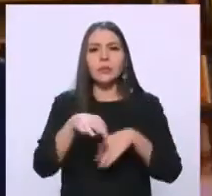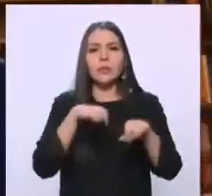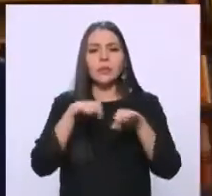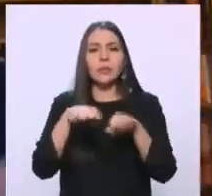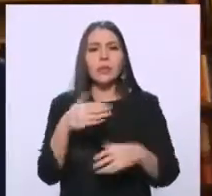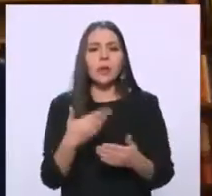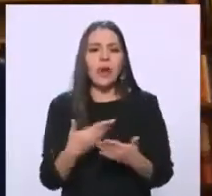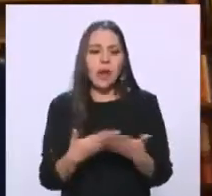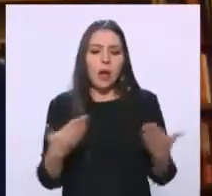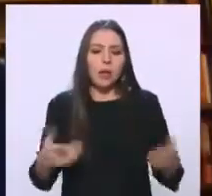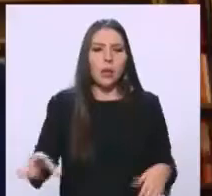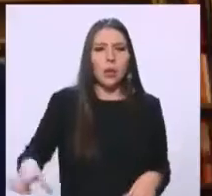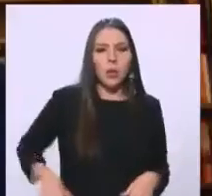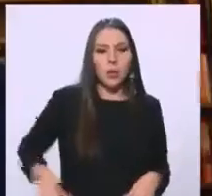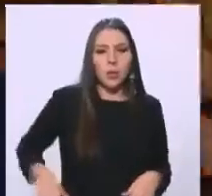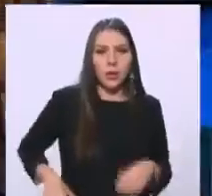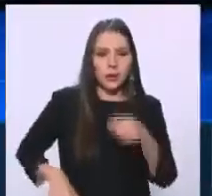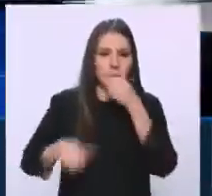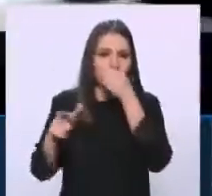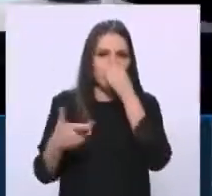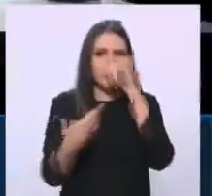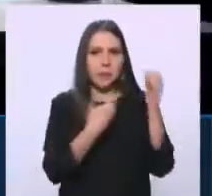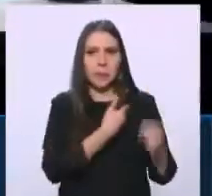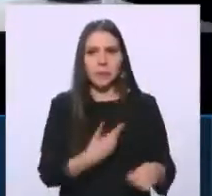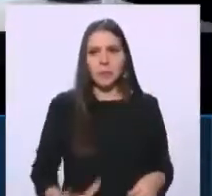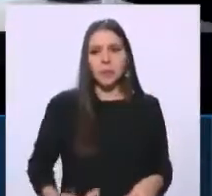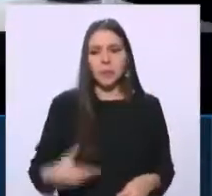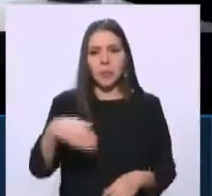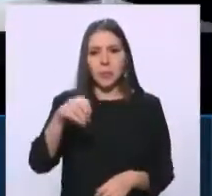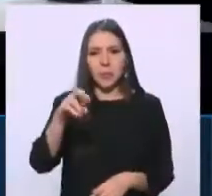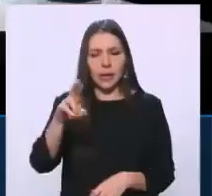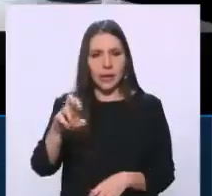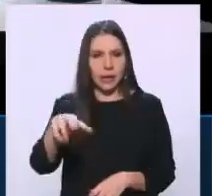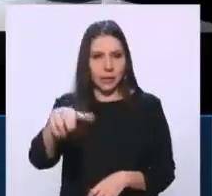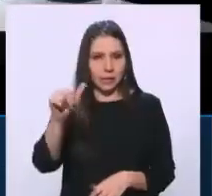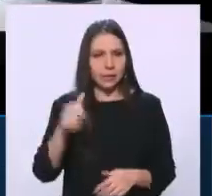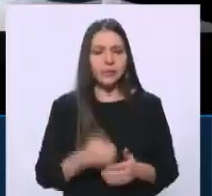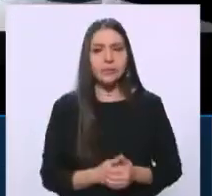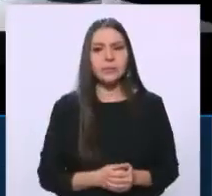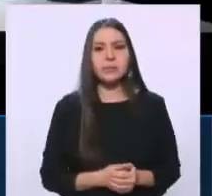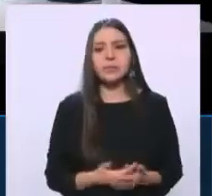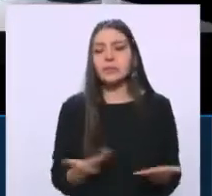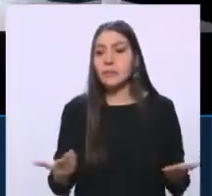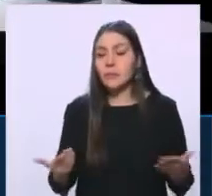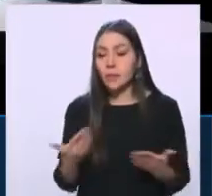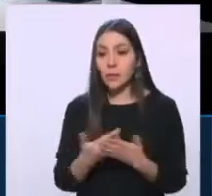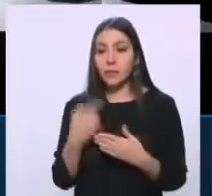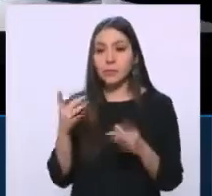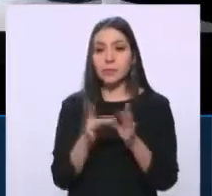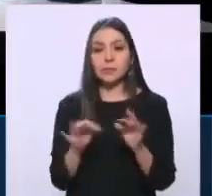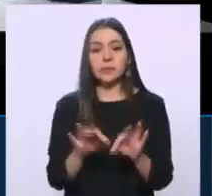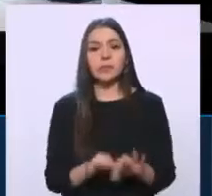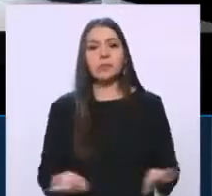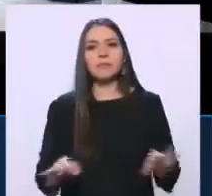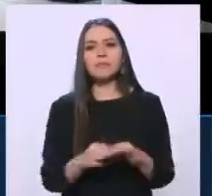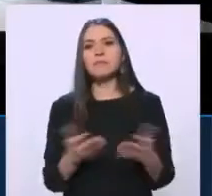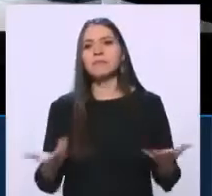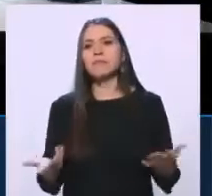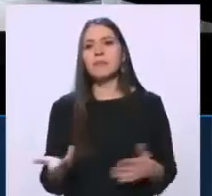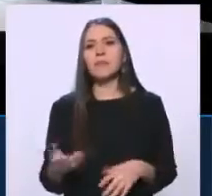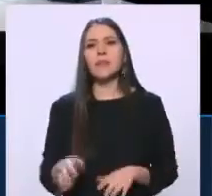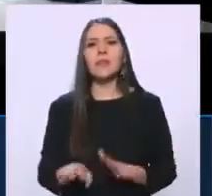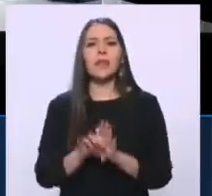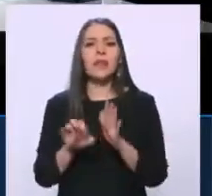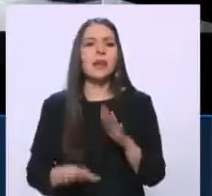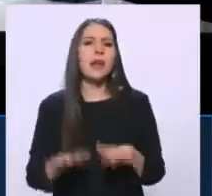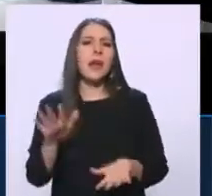del presidente de Morena. Y eso es importante porque, ya sea por motivos intencionales, es